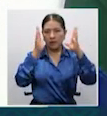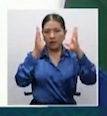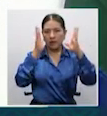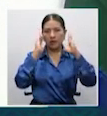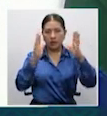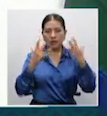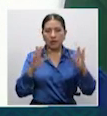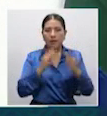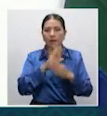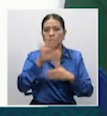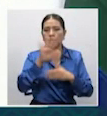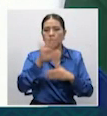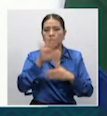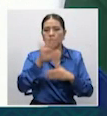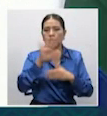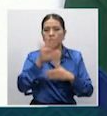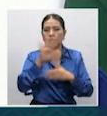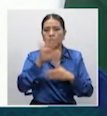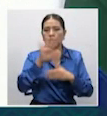y de ninguna